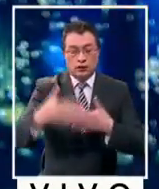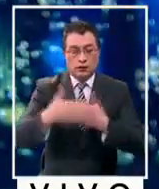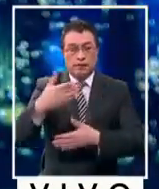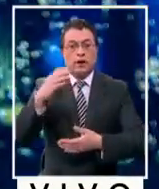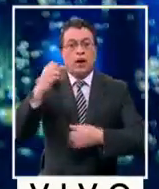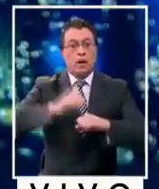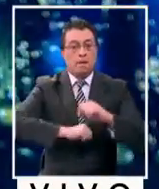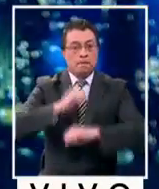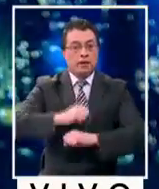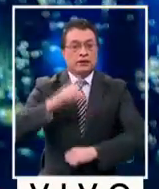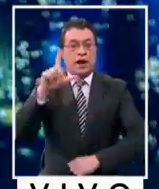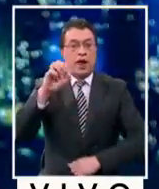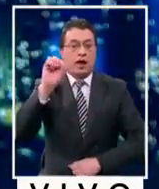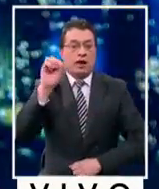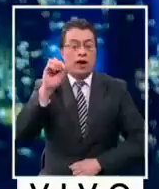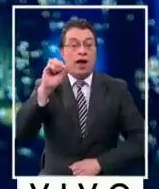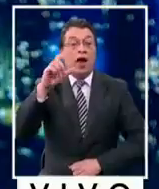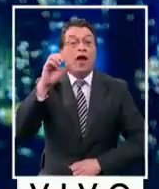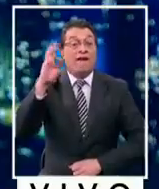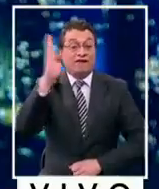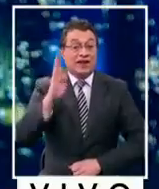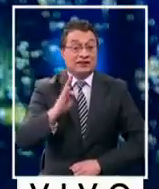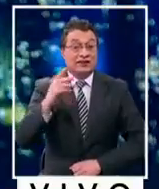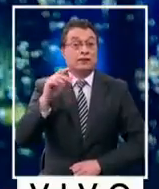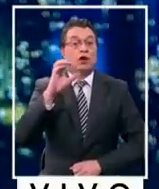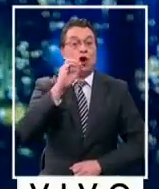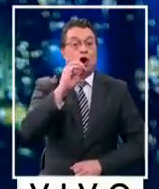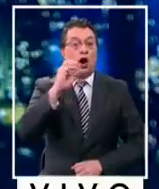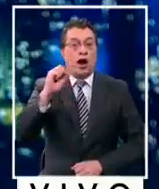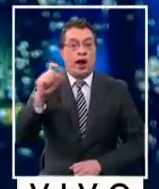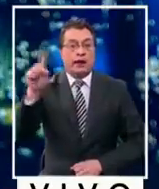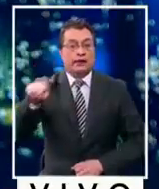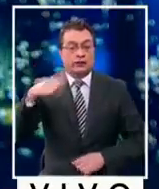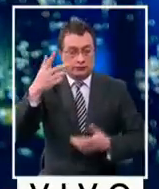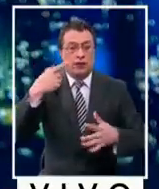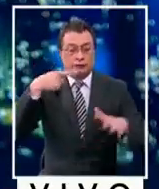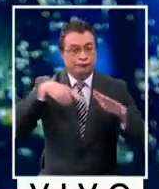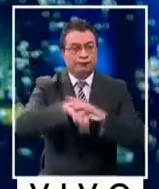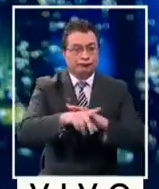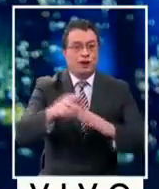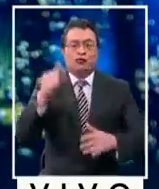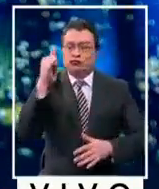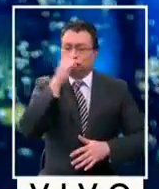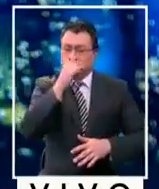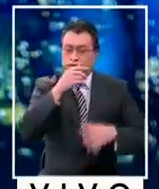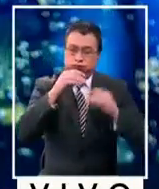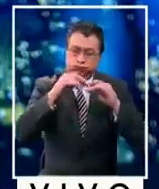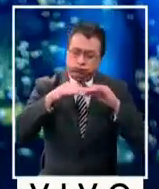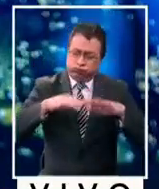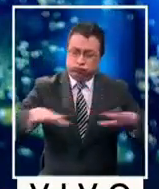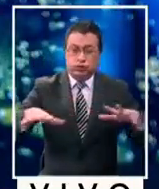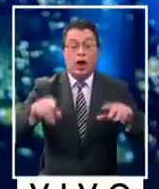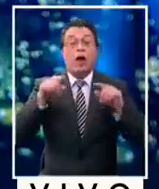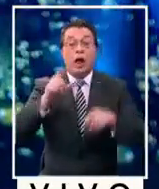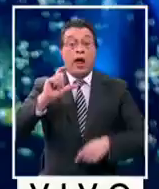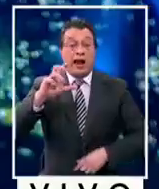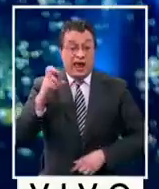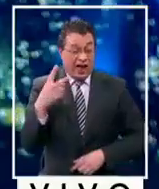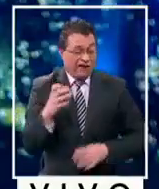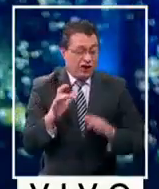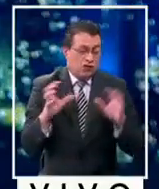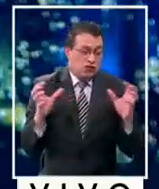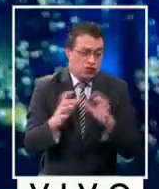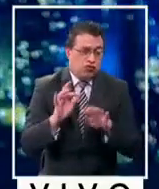empresa brasileña OAS, una de las partícipes del escándalo Lavallato. Grave que el recaudador